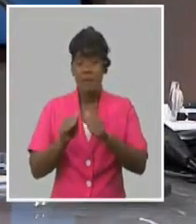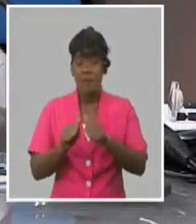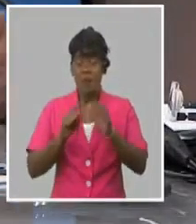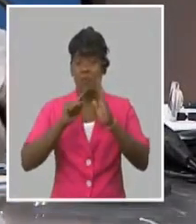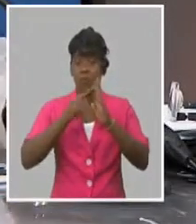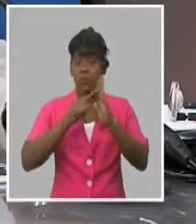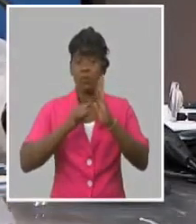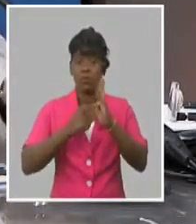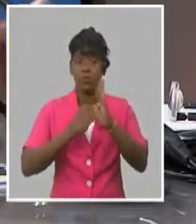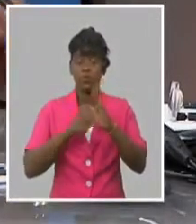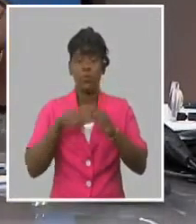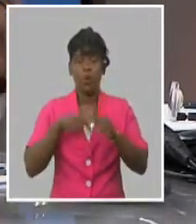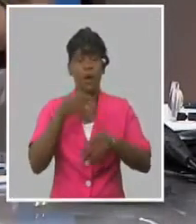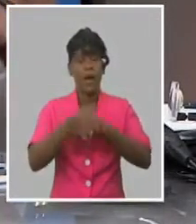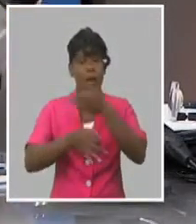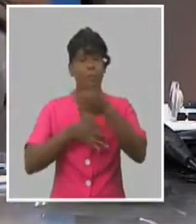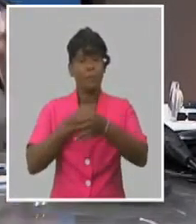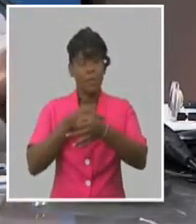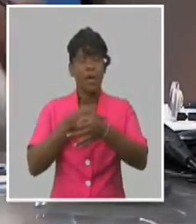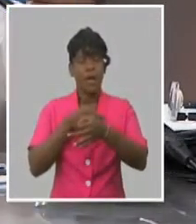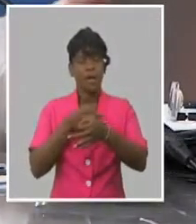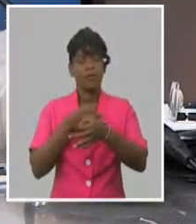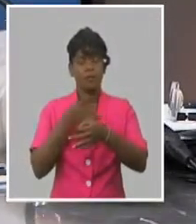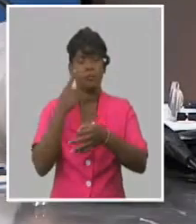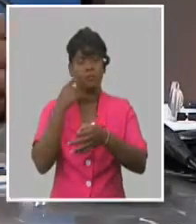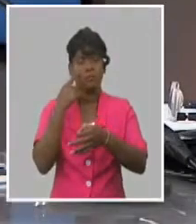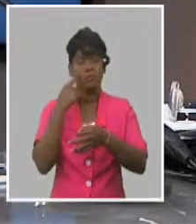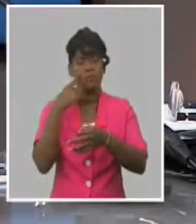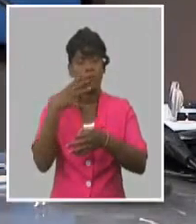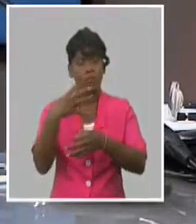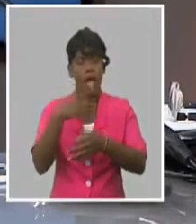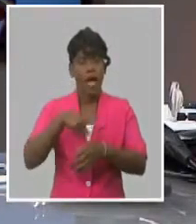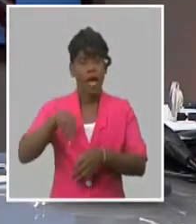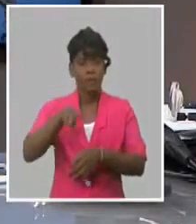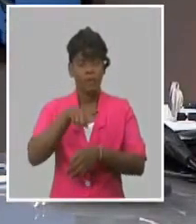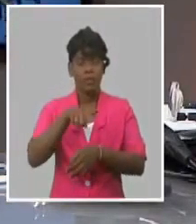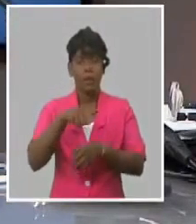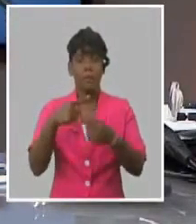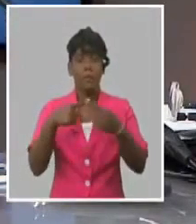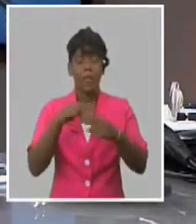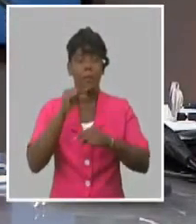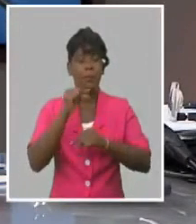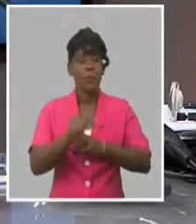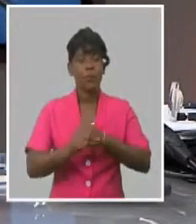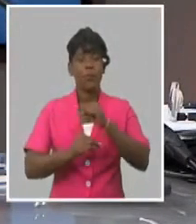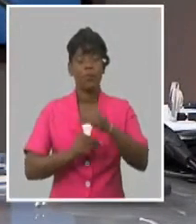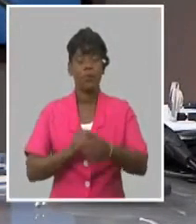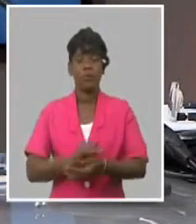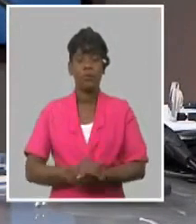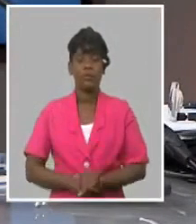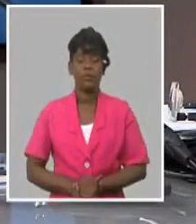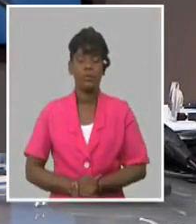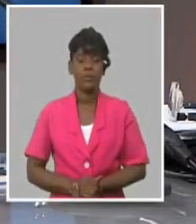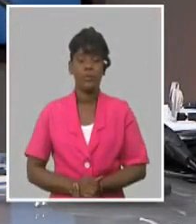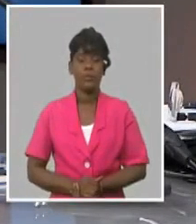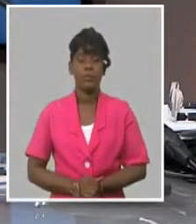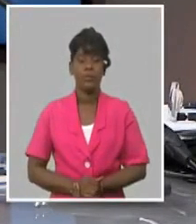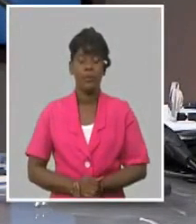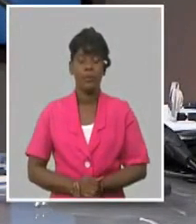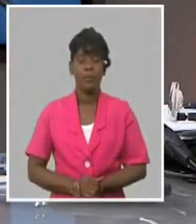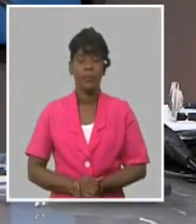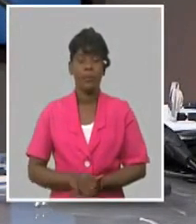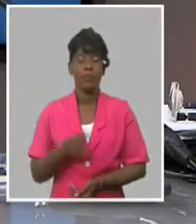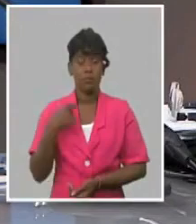Se va a decir todo, aunque hoy vamos a decir más de lo que otras veces hemos dicho públicamente. Yo, por ejemplo, conozco